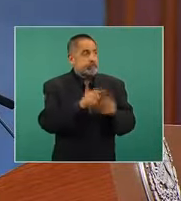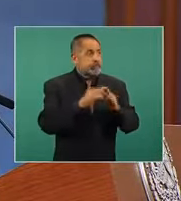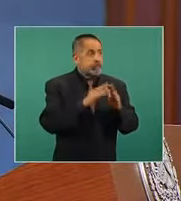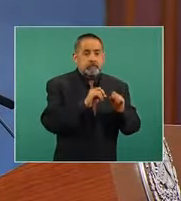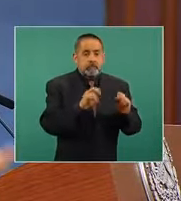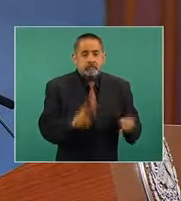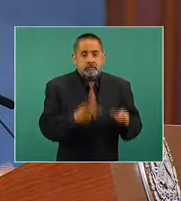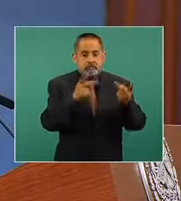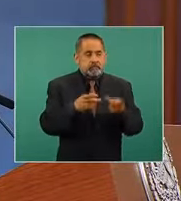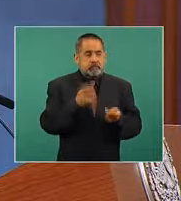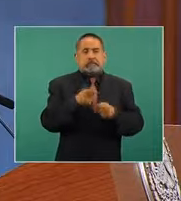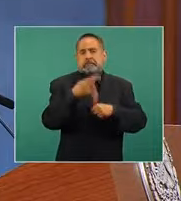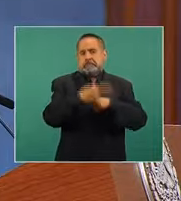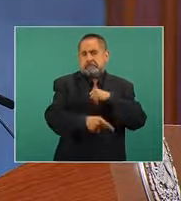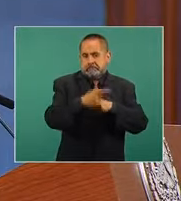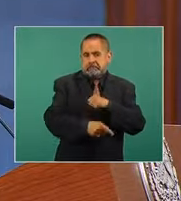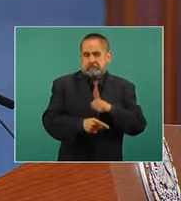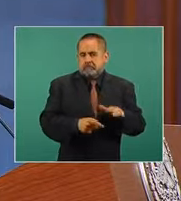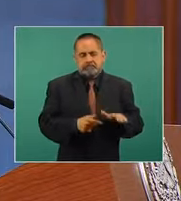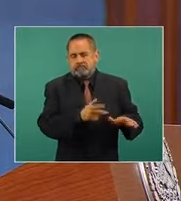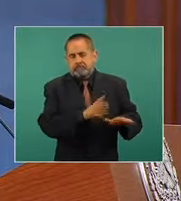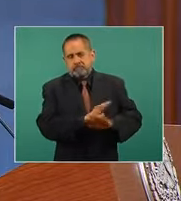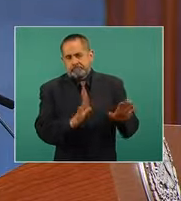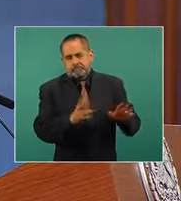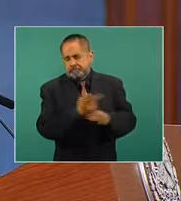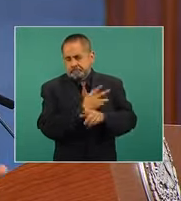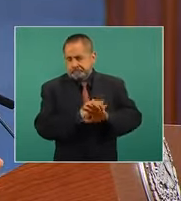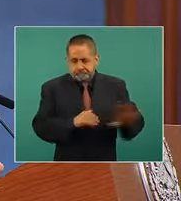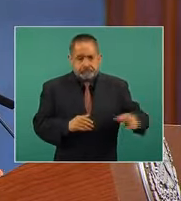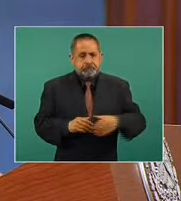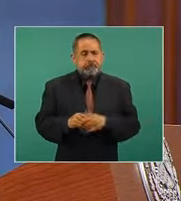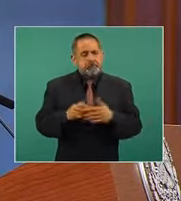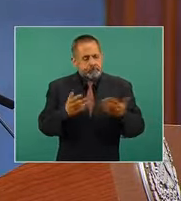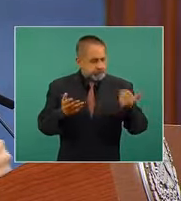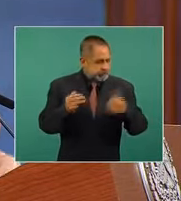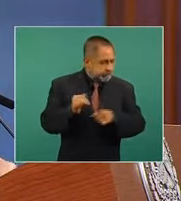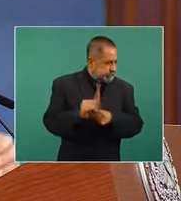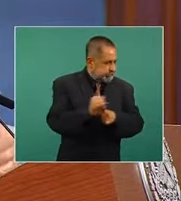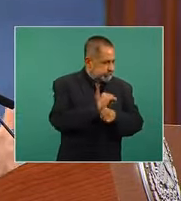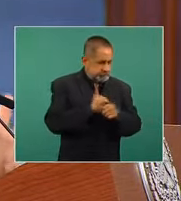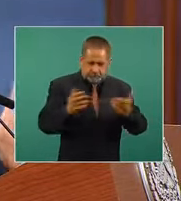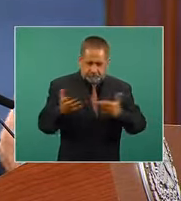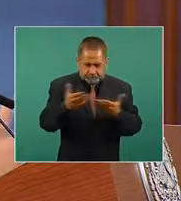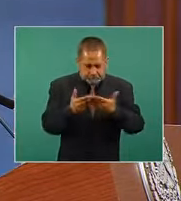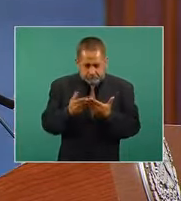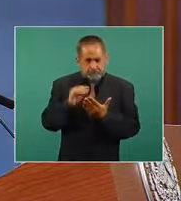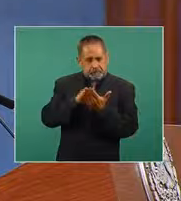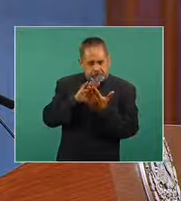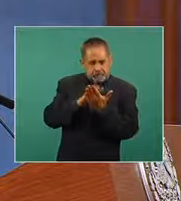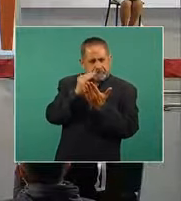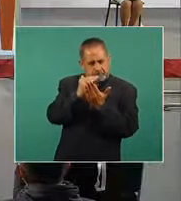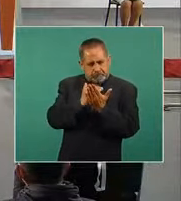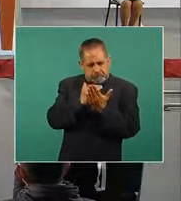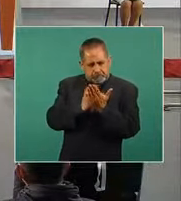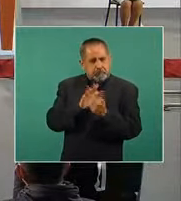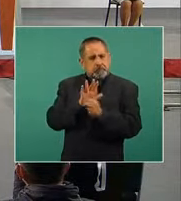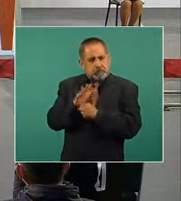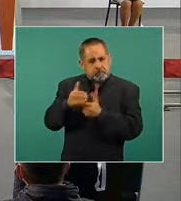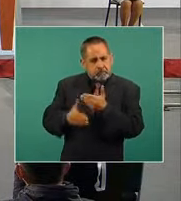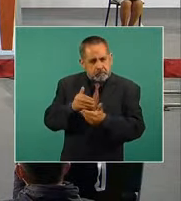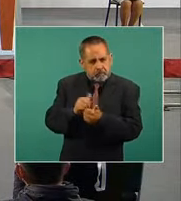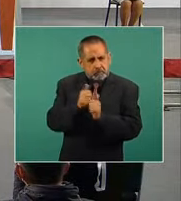viviendas, ponerse en riesgo a la población. Entonces, una vez que tengamos todo esto, vamos a ir detallando todos los pasos del